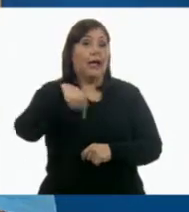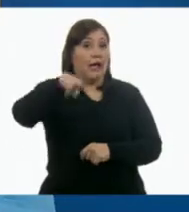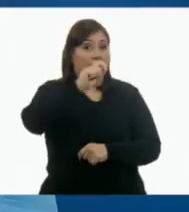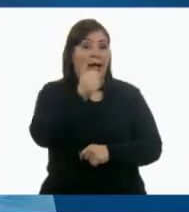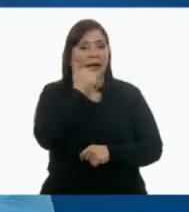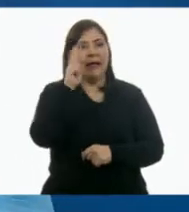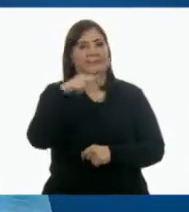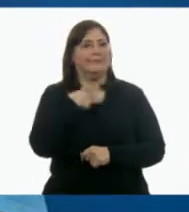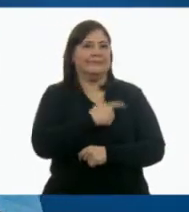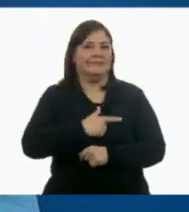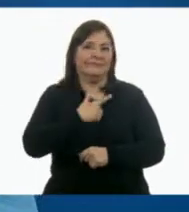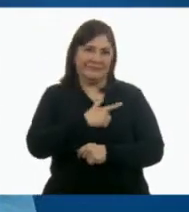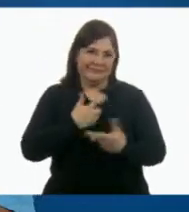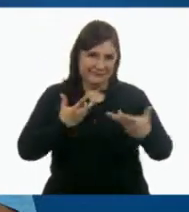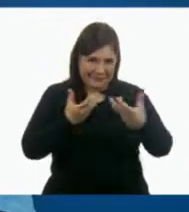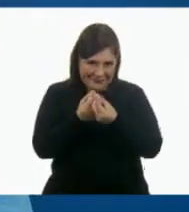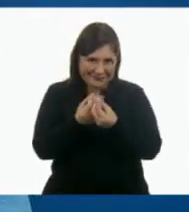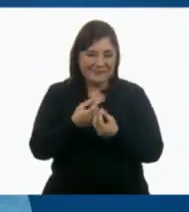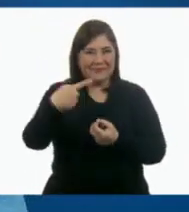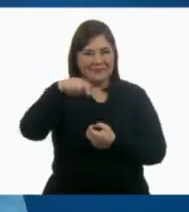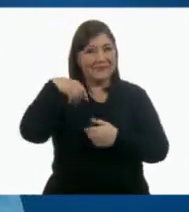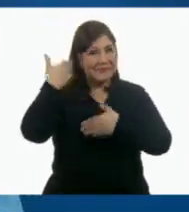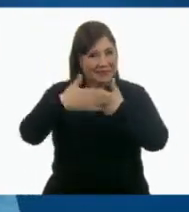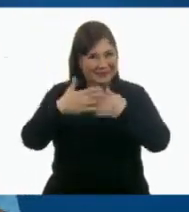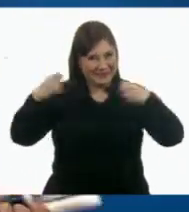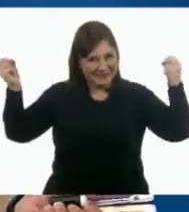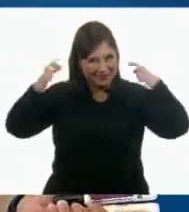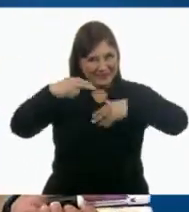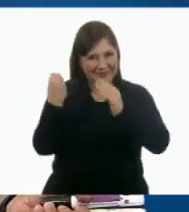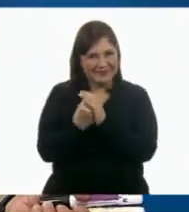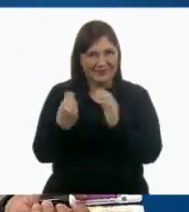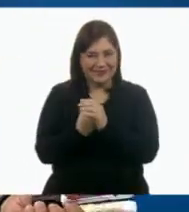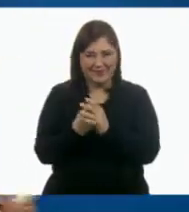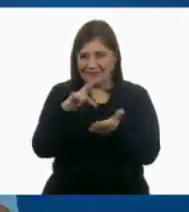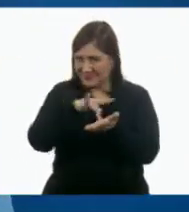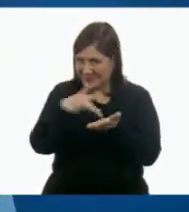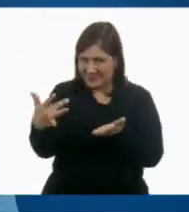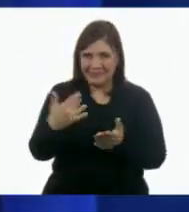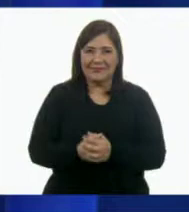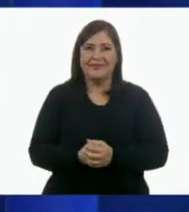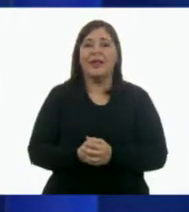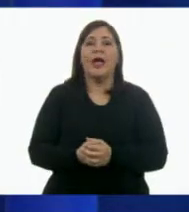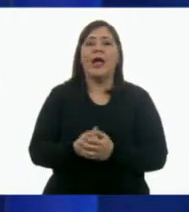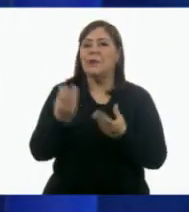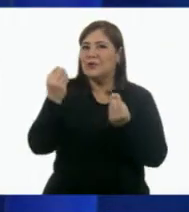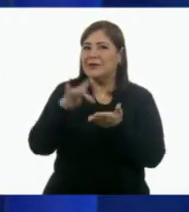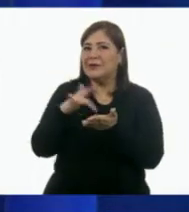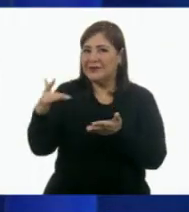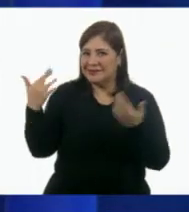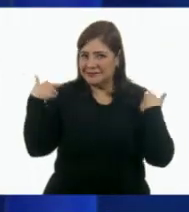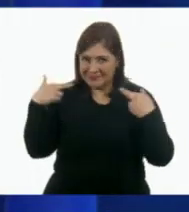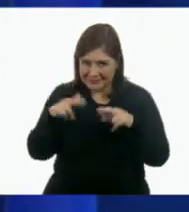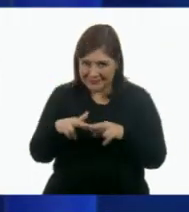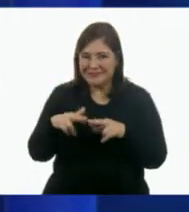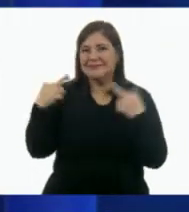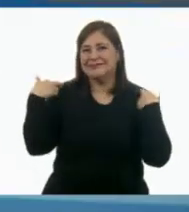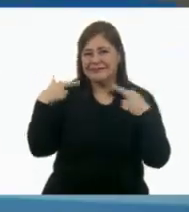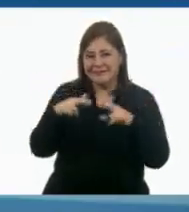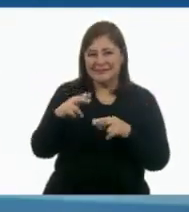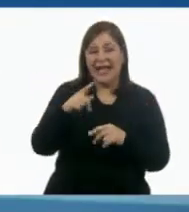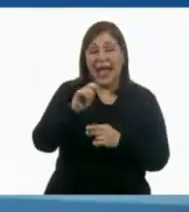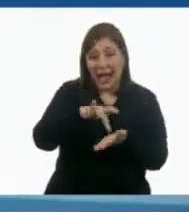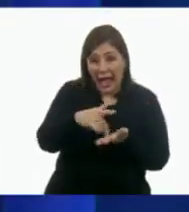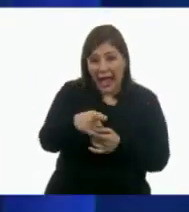placer estar con ustedes. Nos vemos la próxima clase. Muchas gracias. Muchísimas gracias, profesor. Muchísimas gracias,